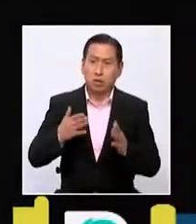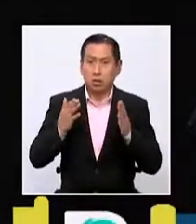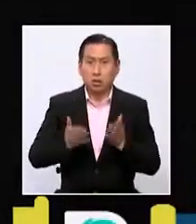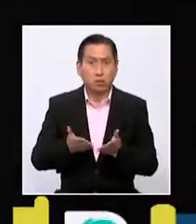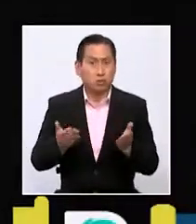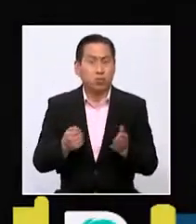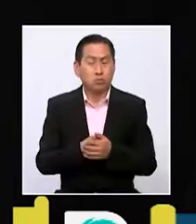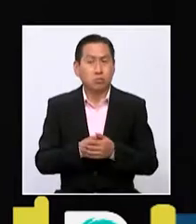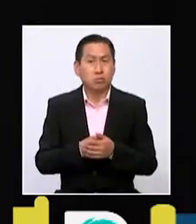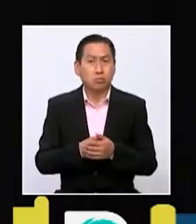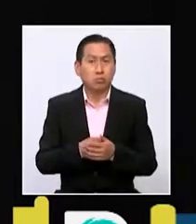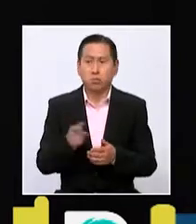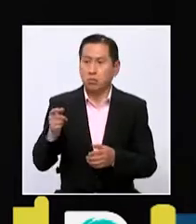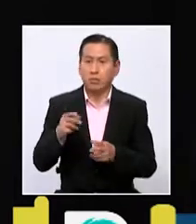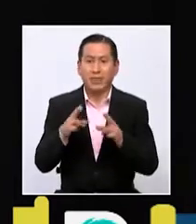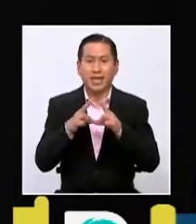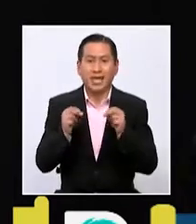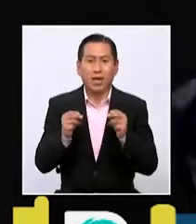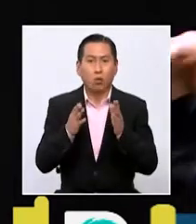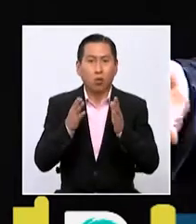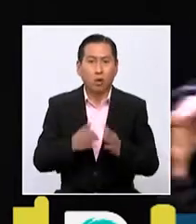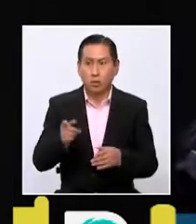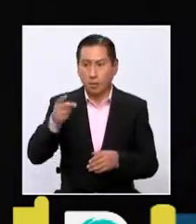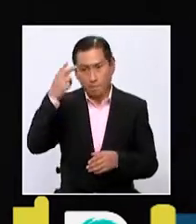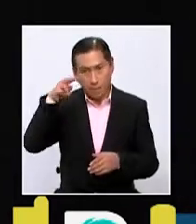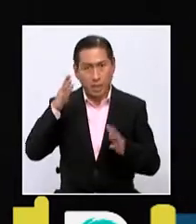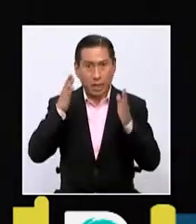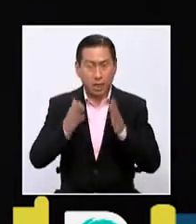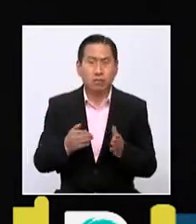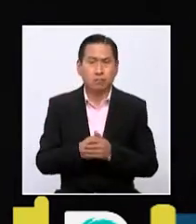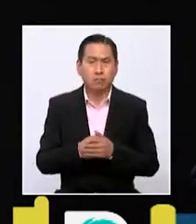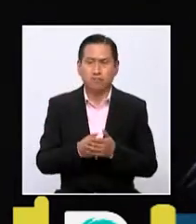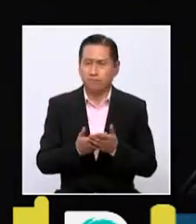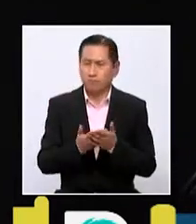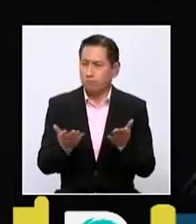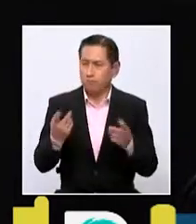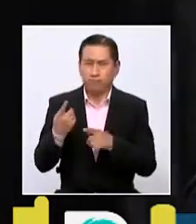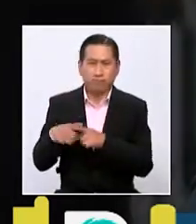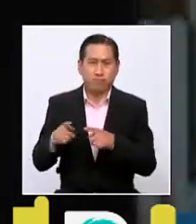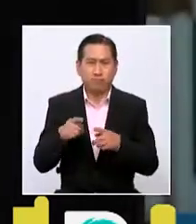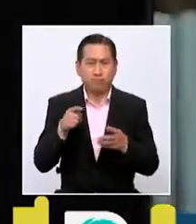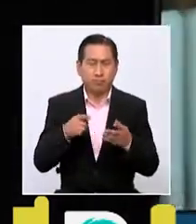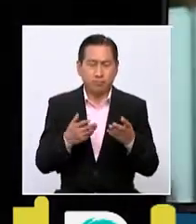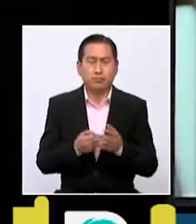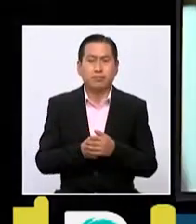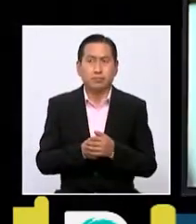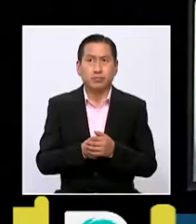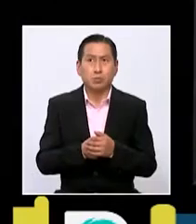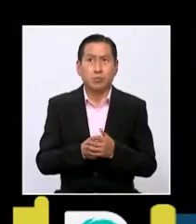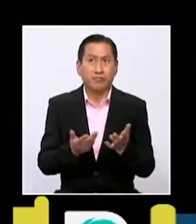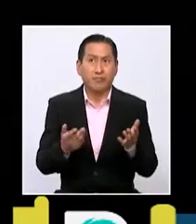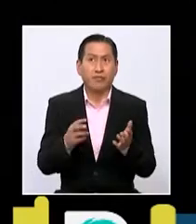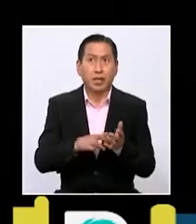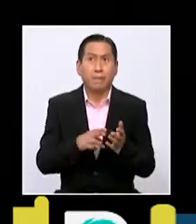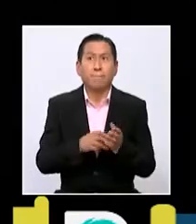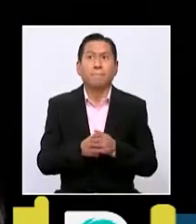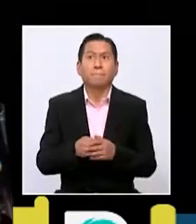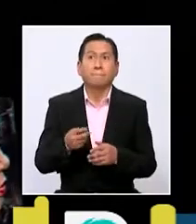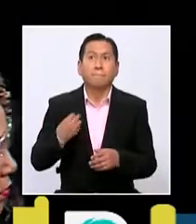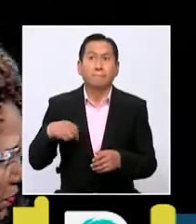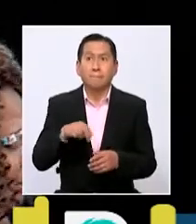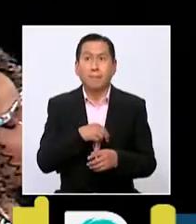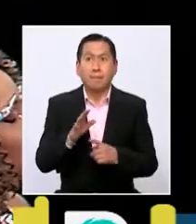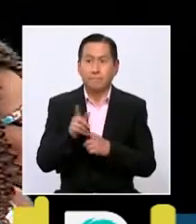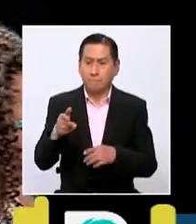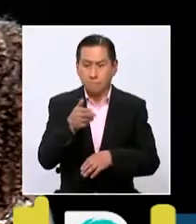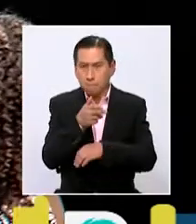argentinos, nicaragüenses, mexicanos, en fin. Pero no solamente frente a la cámara, detrás